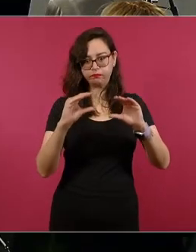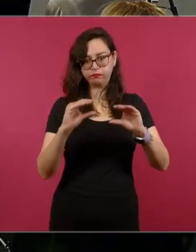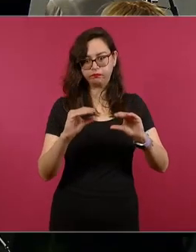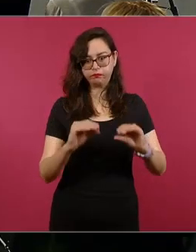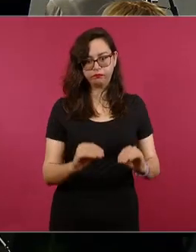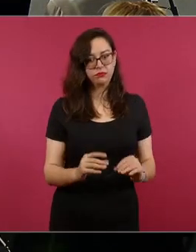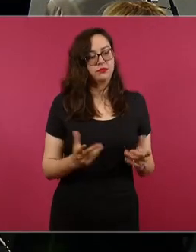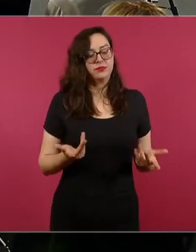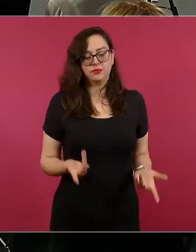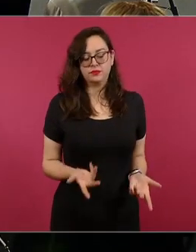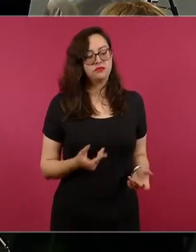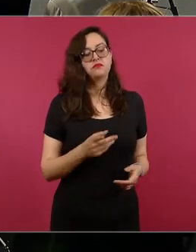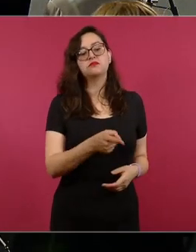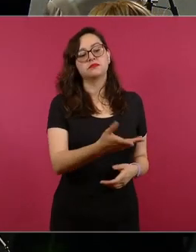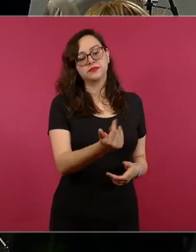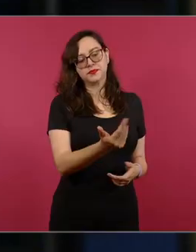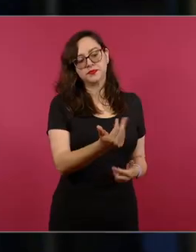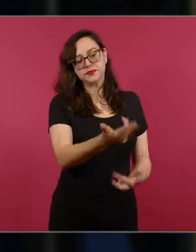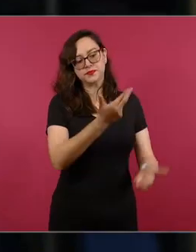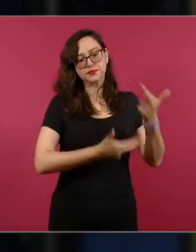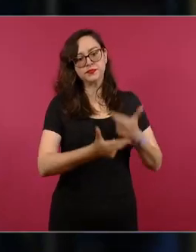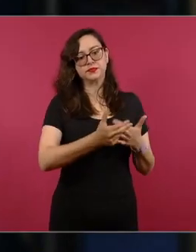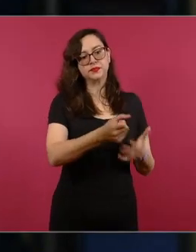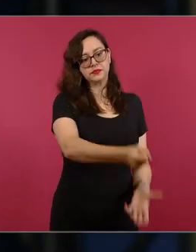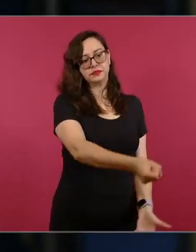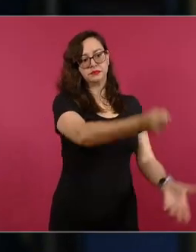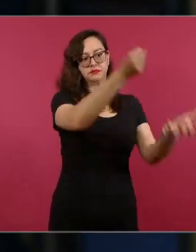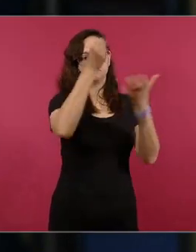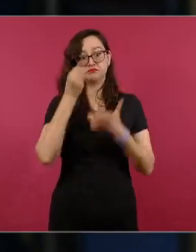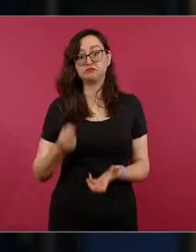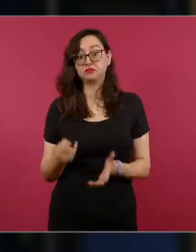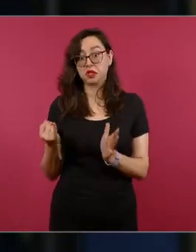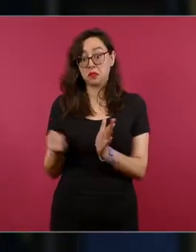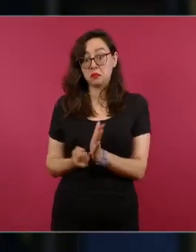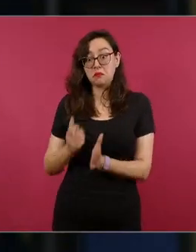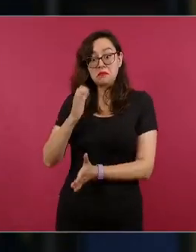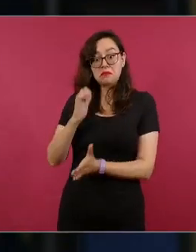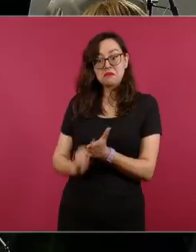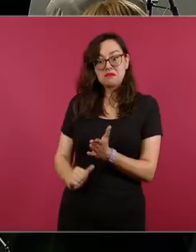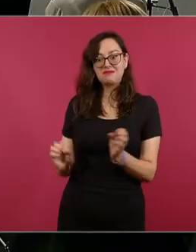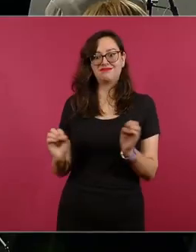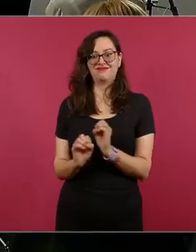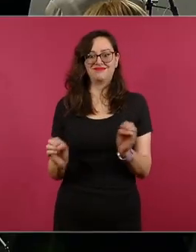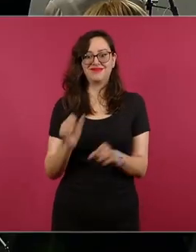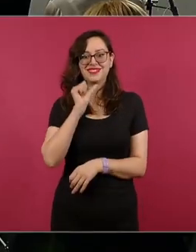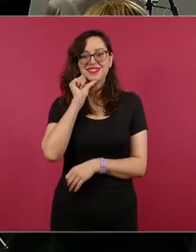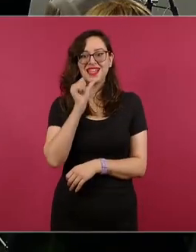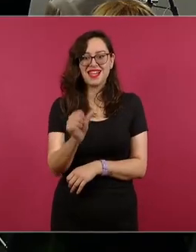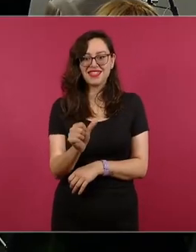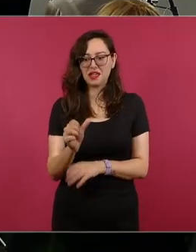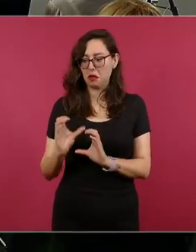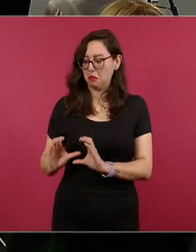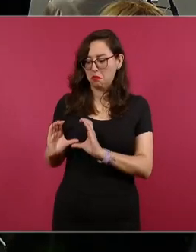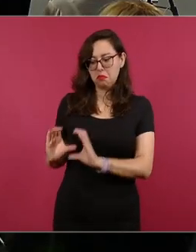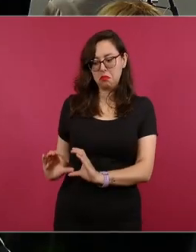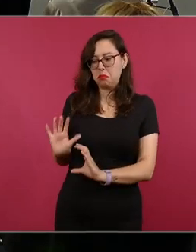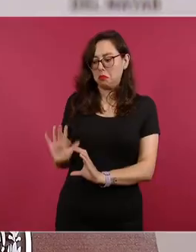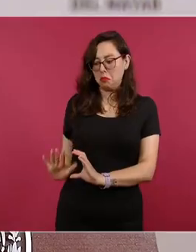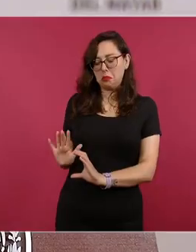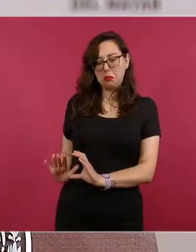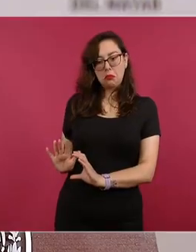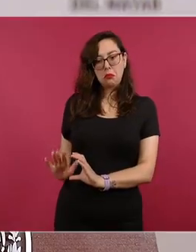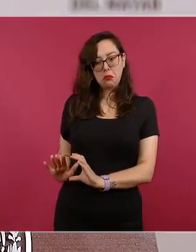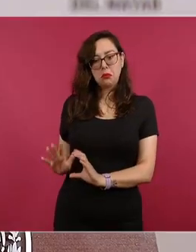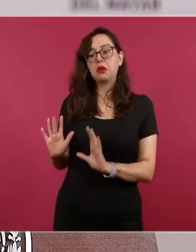esté ahí resguardado hasta el momento en el que lo vayan a reclamar. Entonces, sí, se le paga con